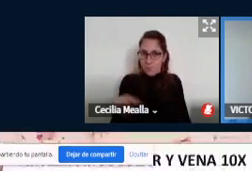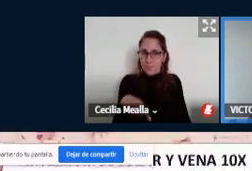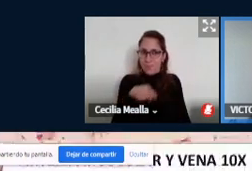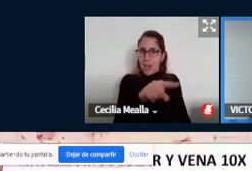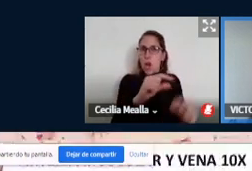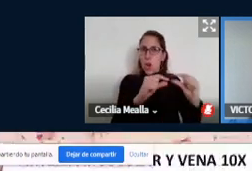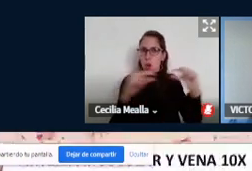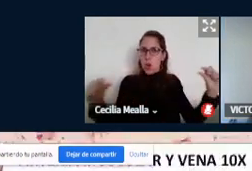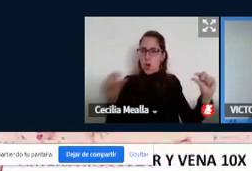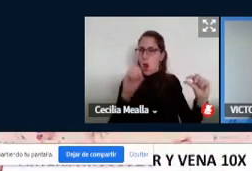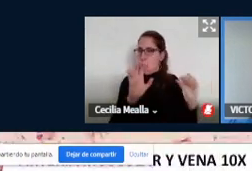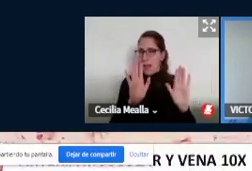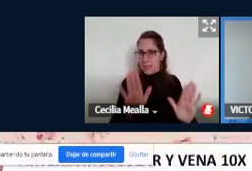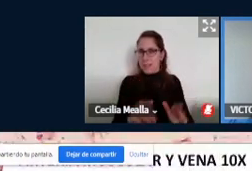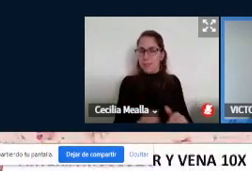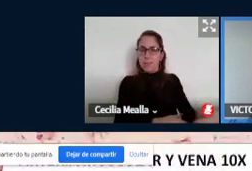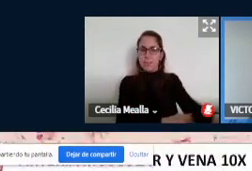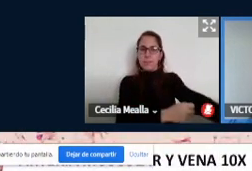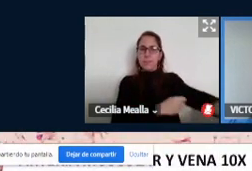intentar.